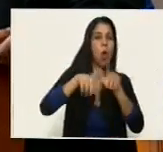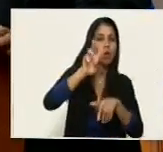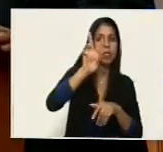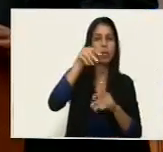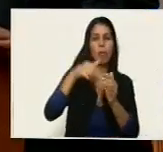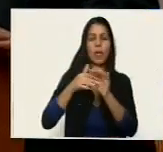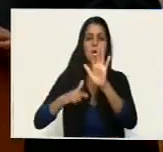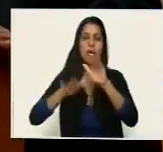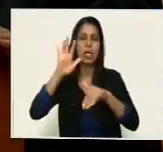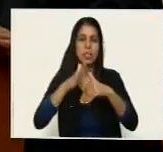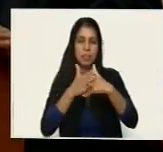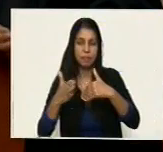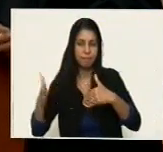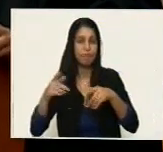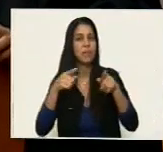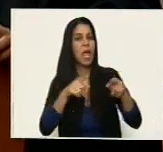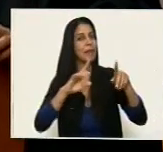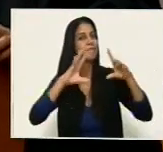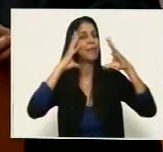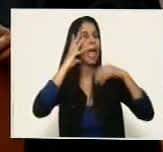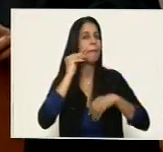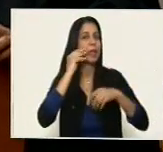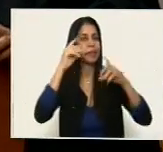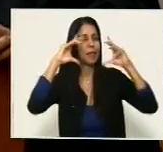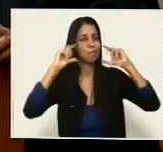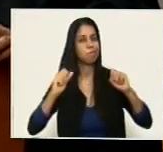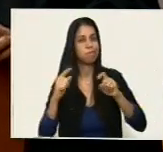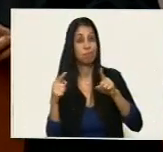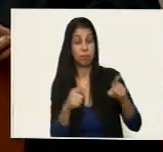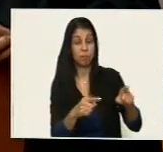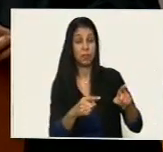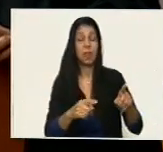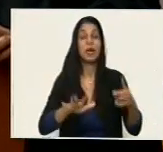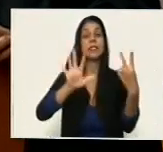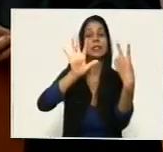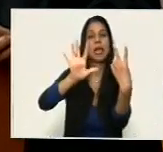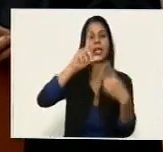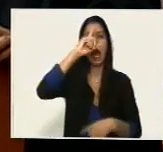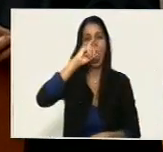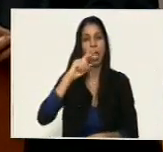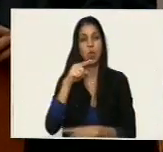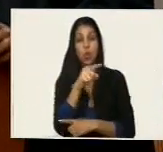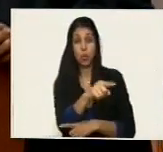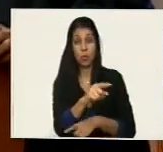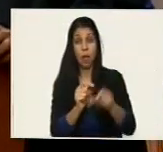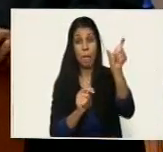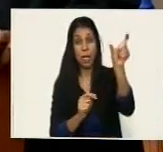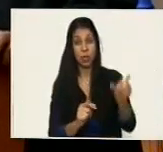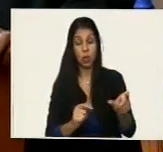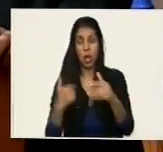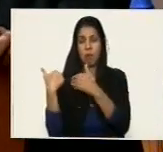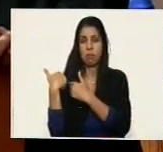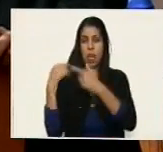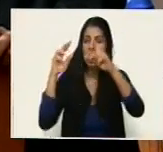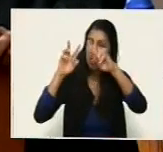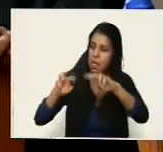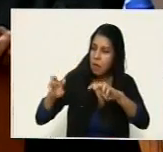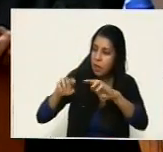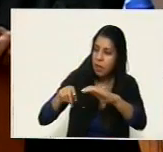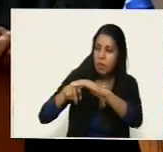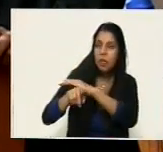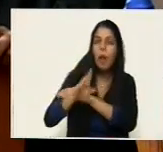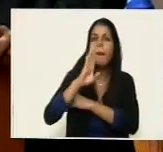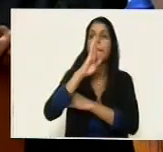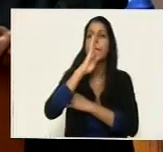el compatriota también, además, durante 7 años estuvo como investigador en el Banco Central de